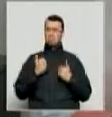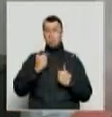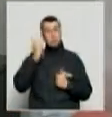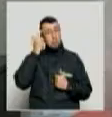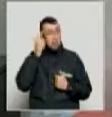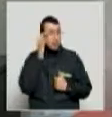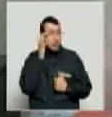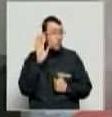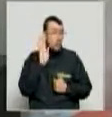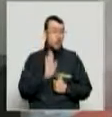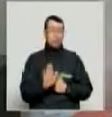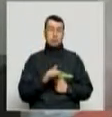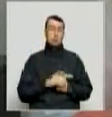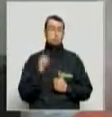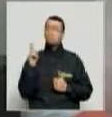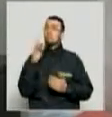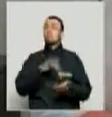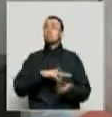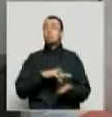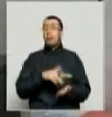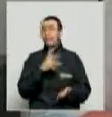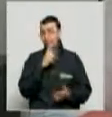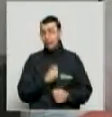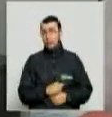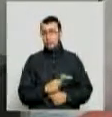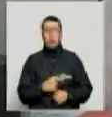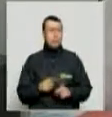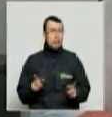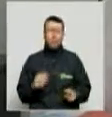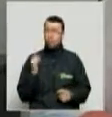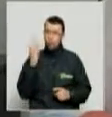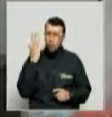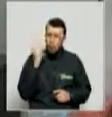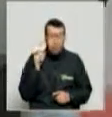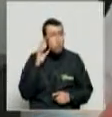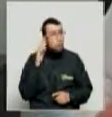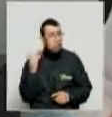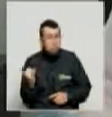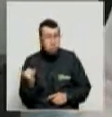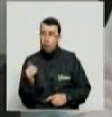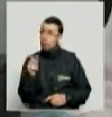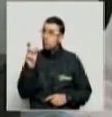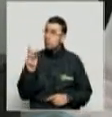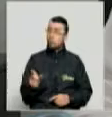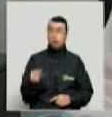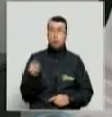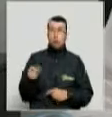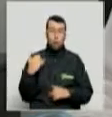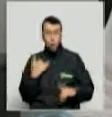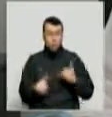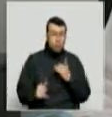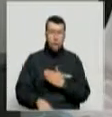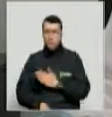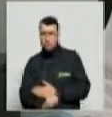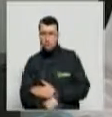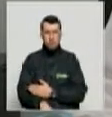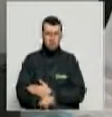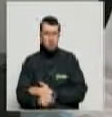eso, y no consultan. Pero uno escucha historias todos los días. Fulanito se fue a jugar un partido de